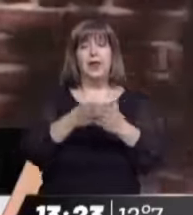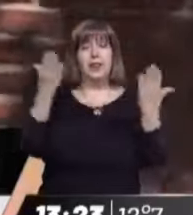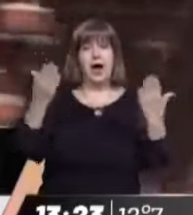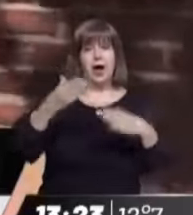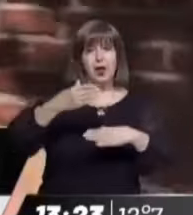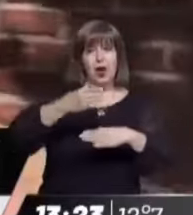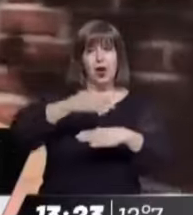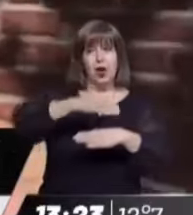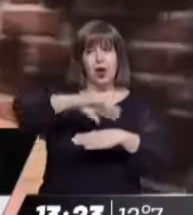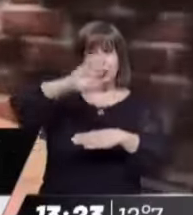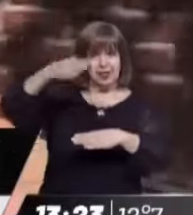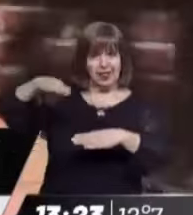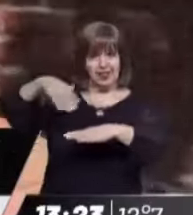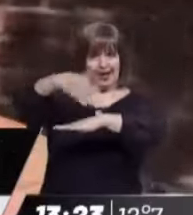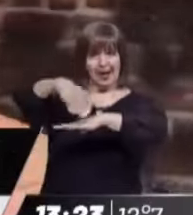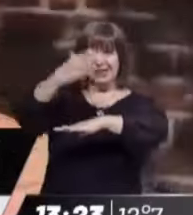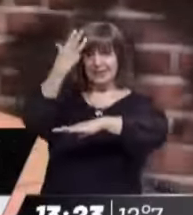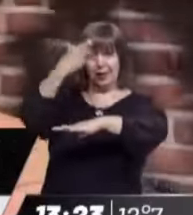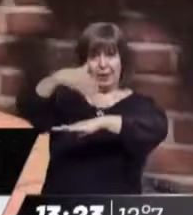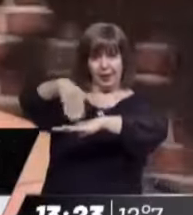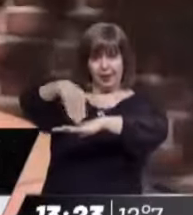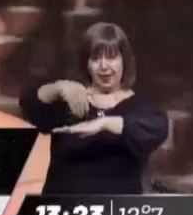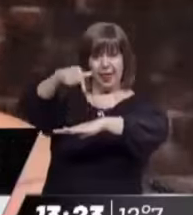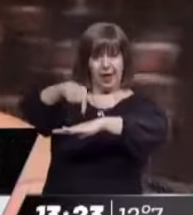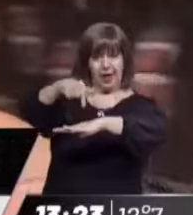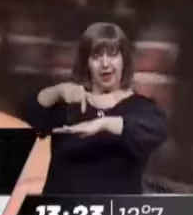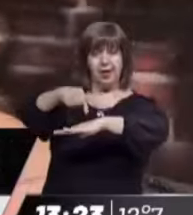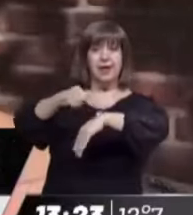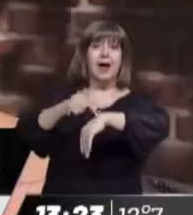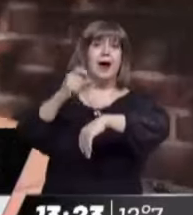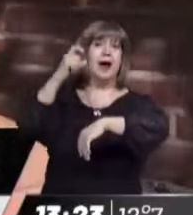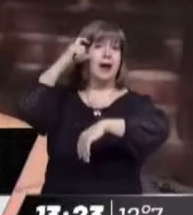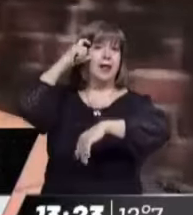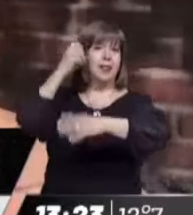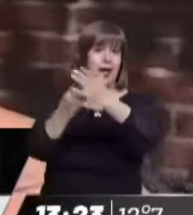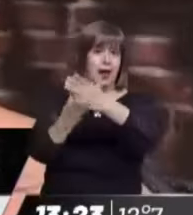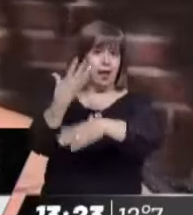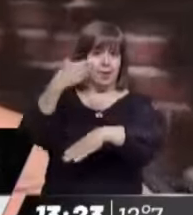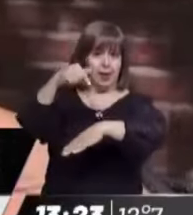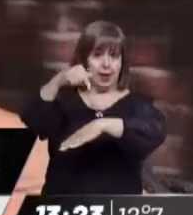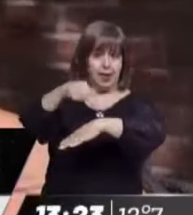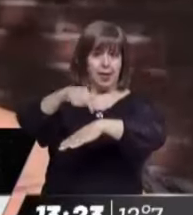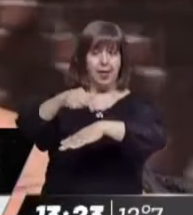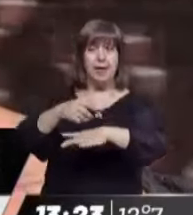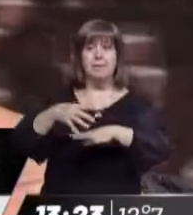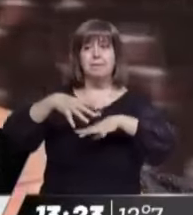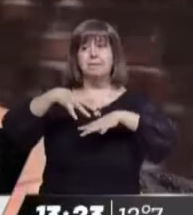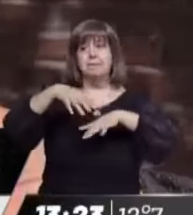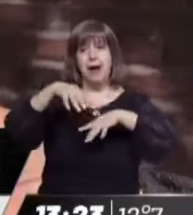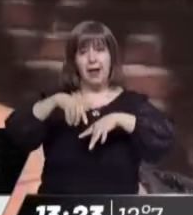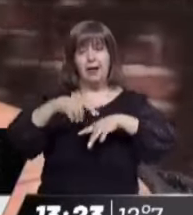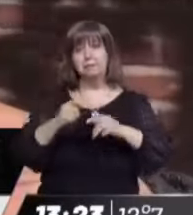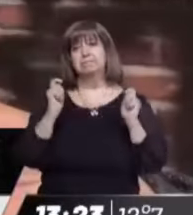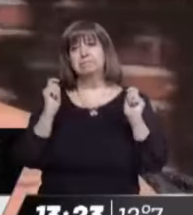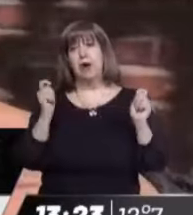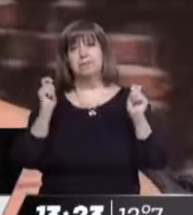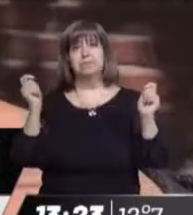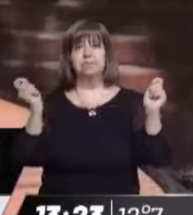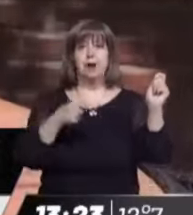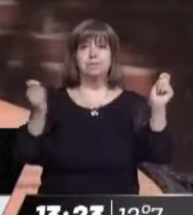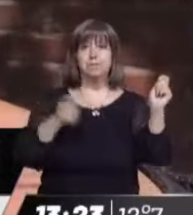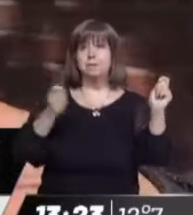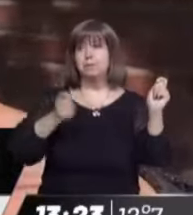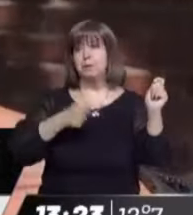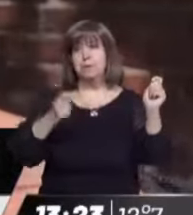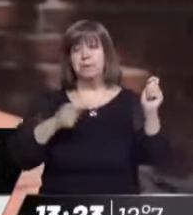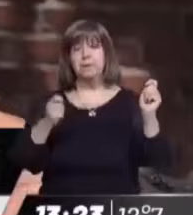CGT para congregarnos ahí a las 10 de la mañana para visibilizar y acompañar a los trabajadores del diario